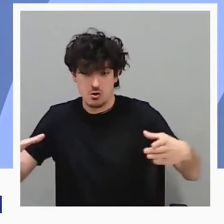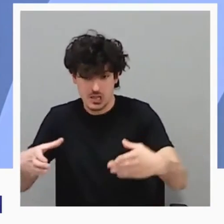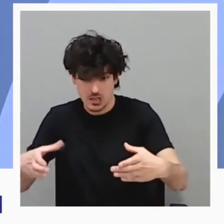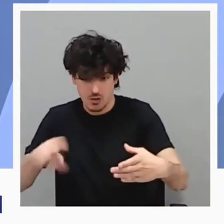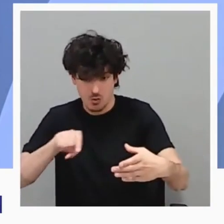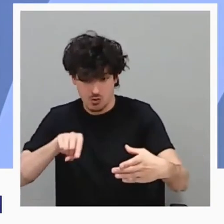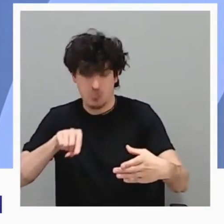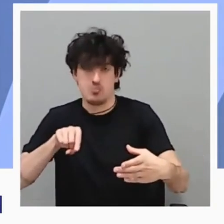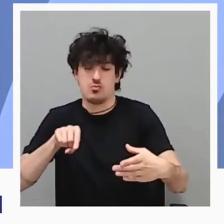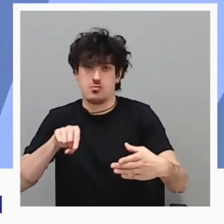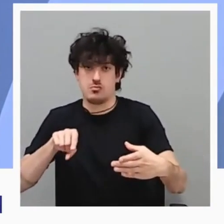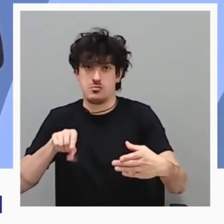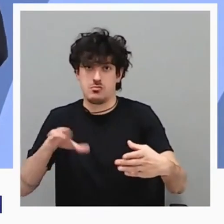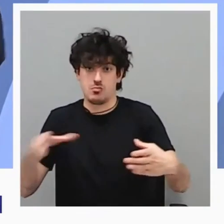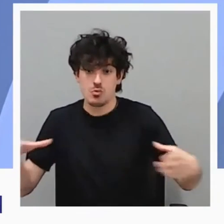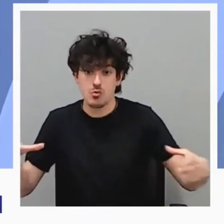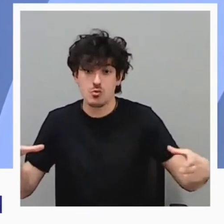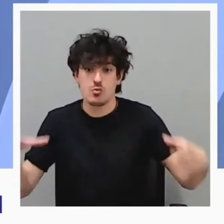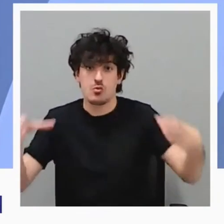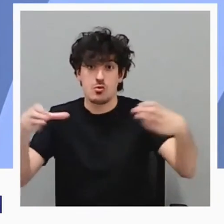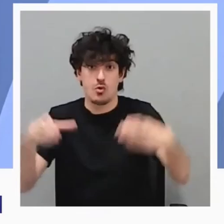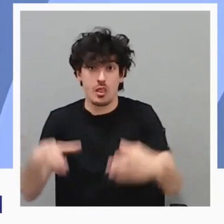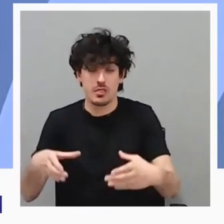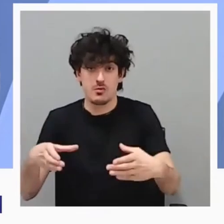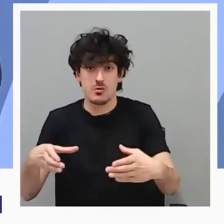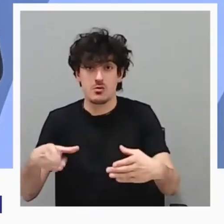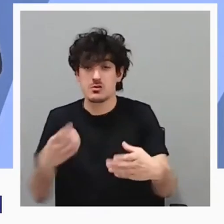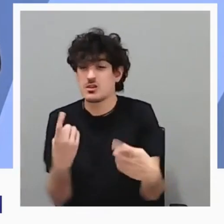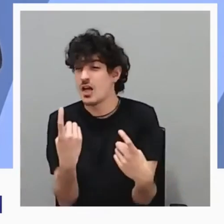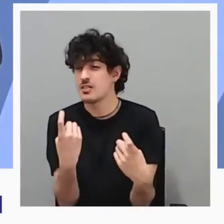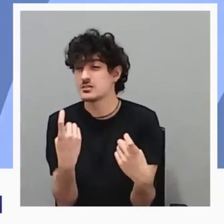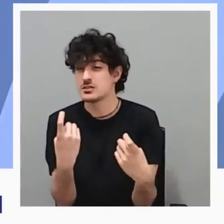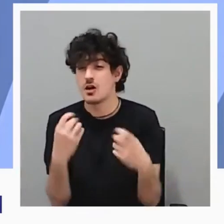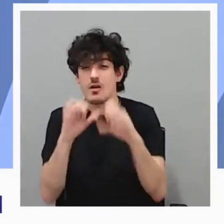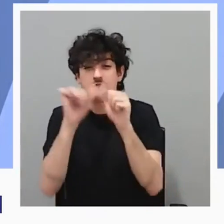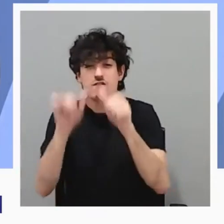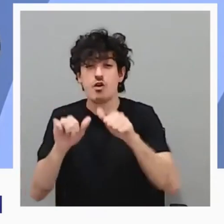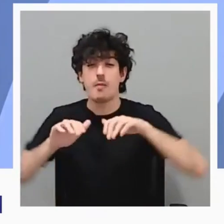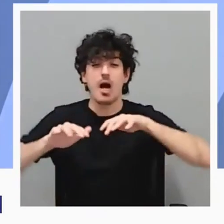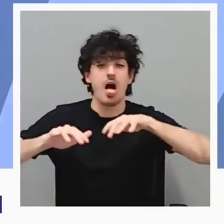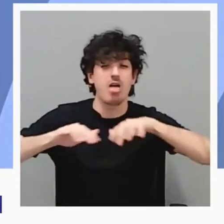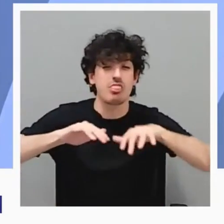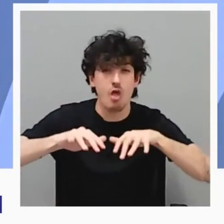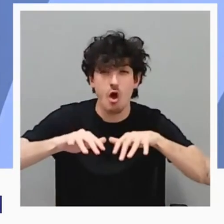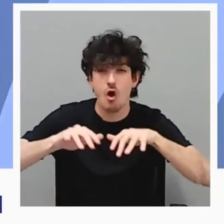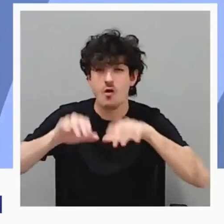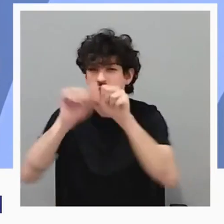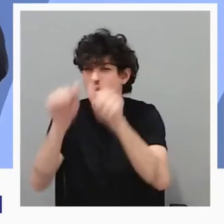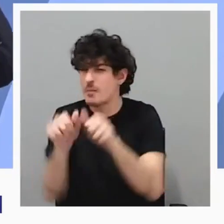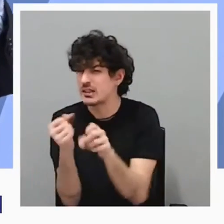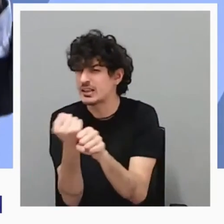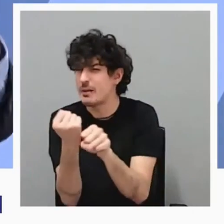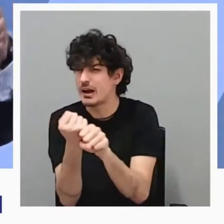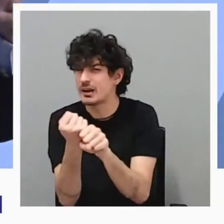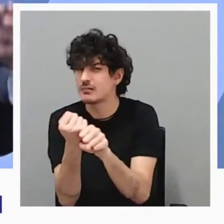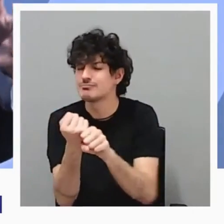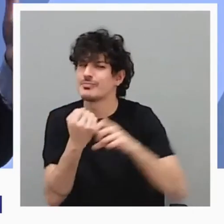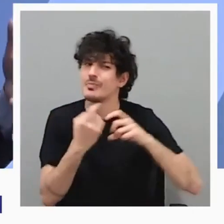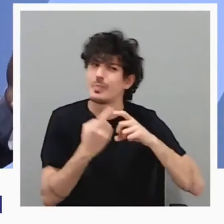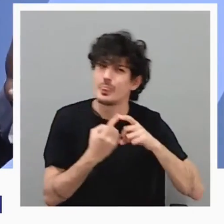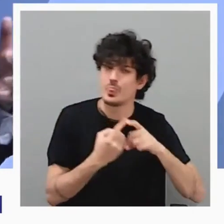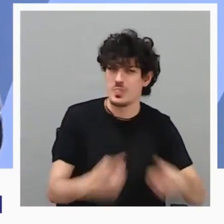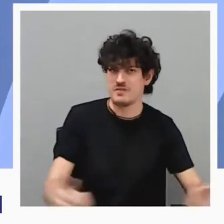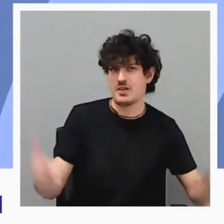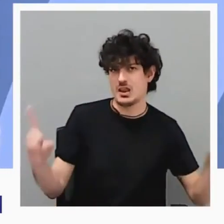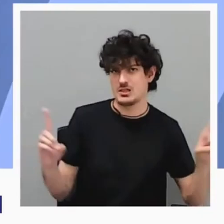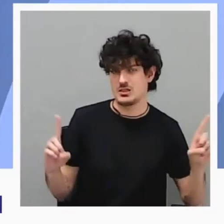modo de uso y una forma de acción y una manera de trabajar que es distinta de la que se lleva a cabo en